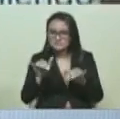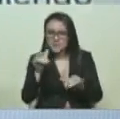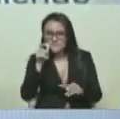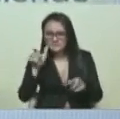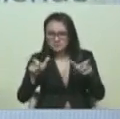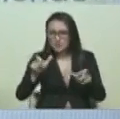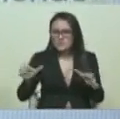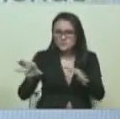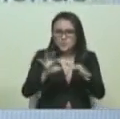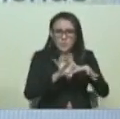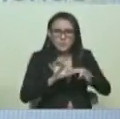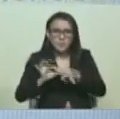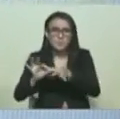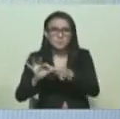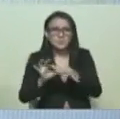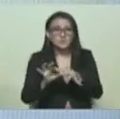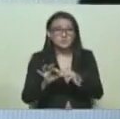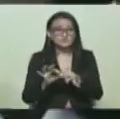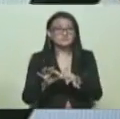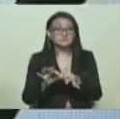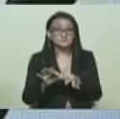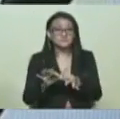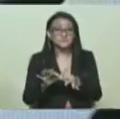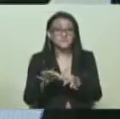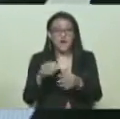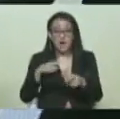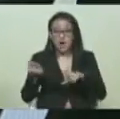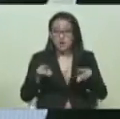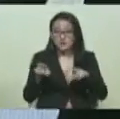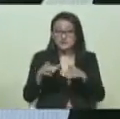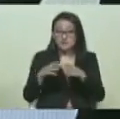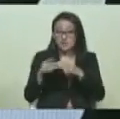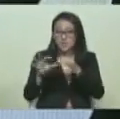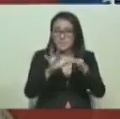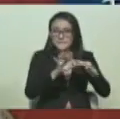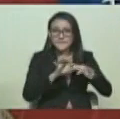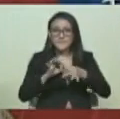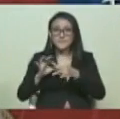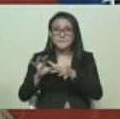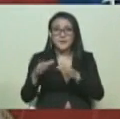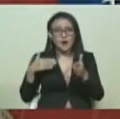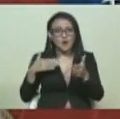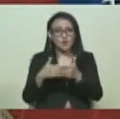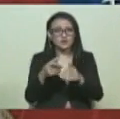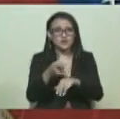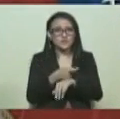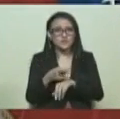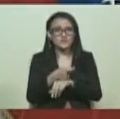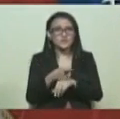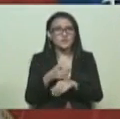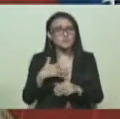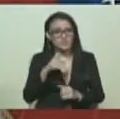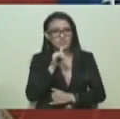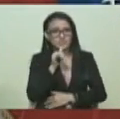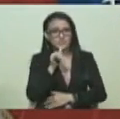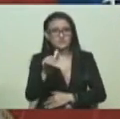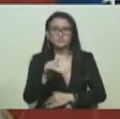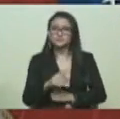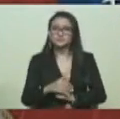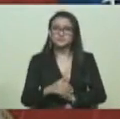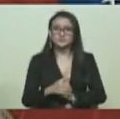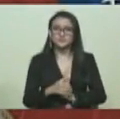cada estado. Fíjense ustedes el nivel de coordinación que existe, porque podemos hoy denunciar